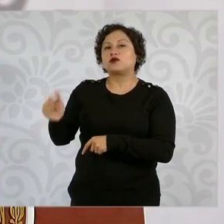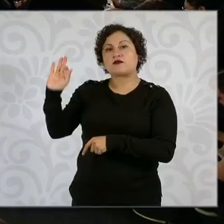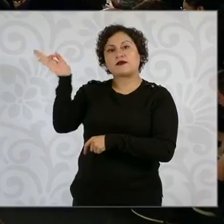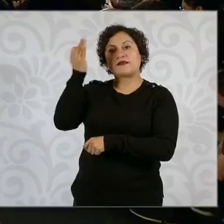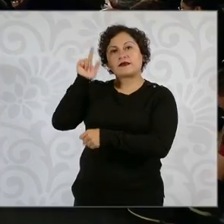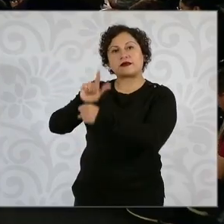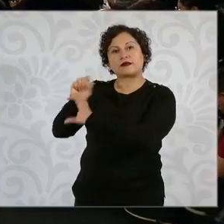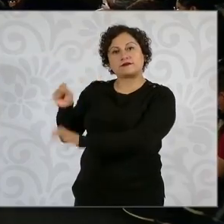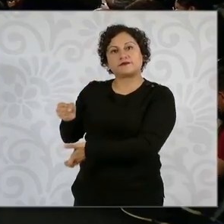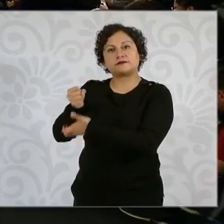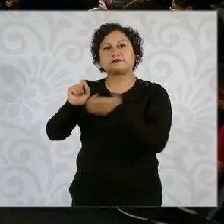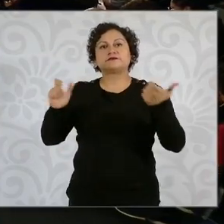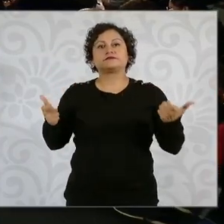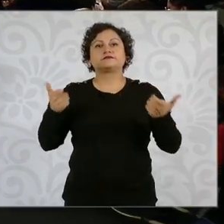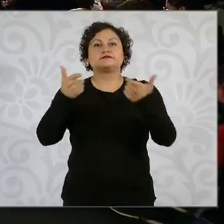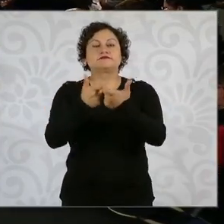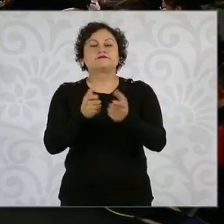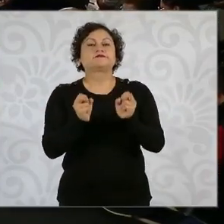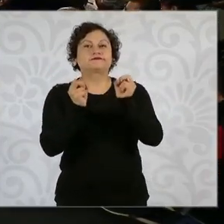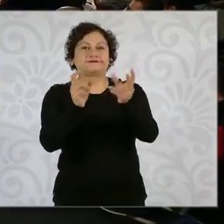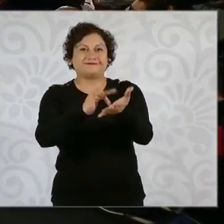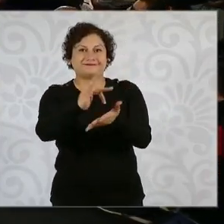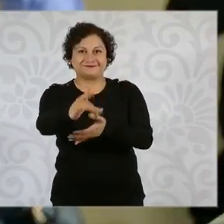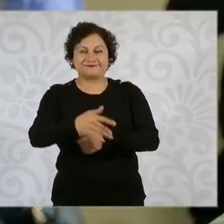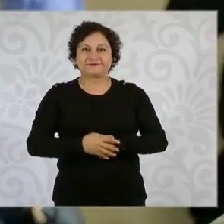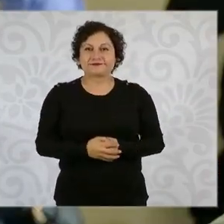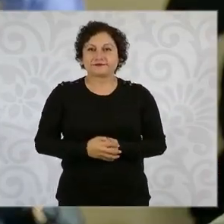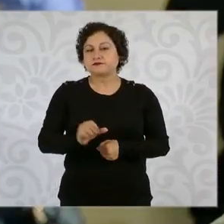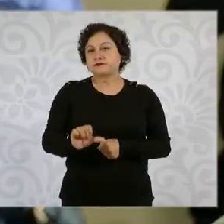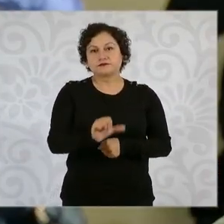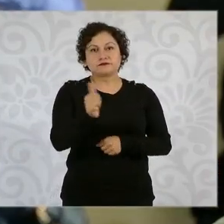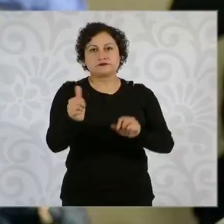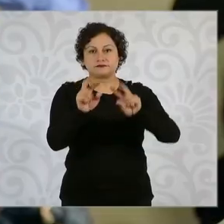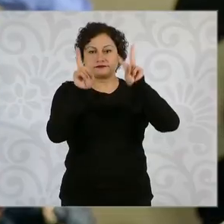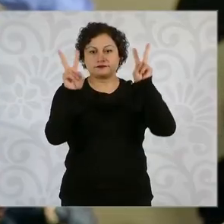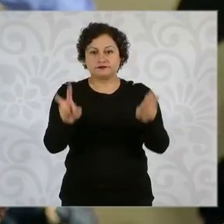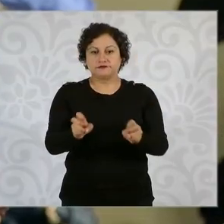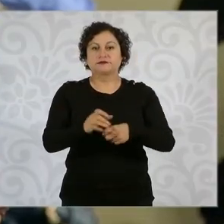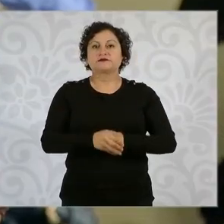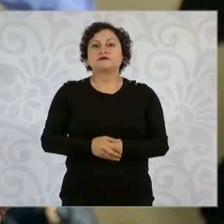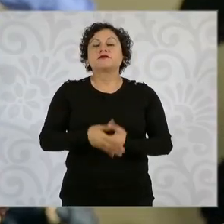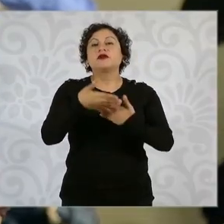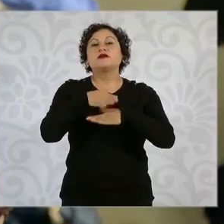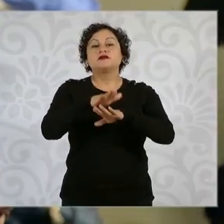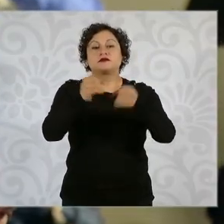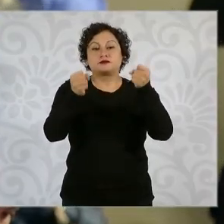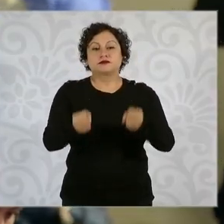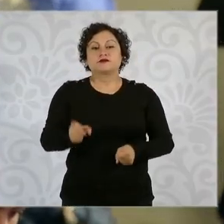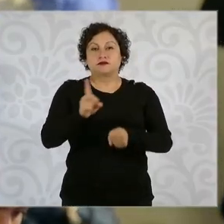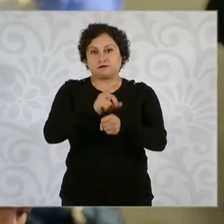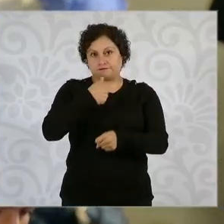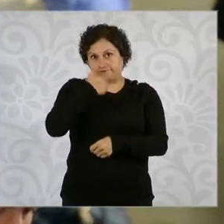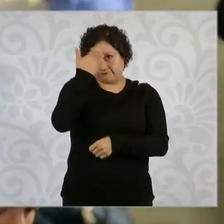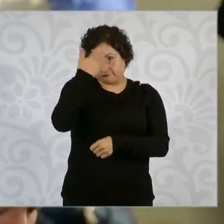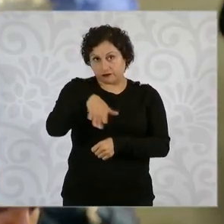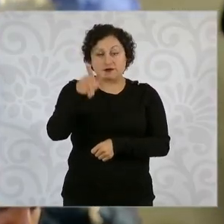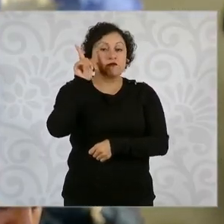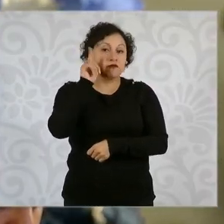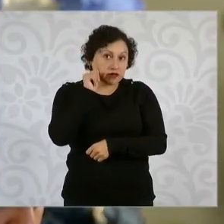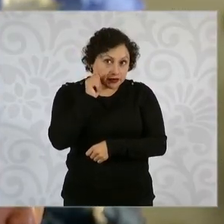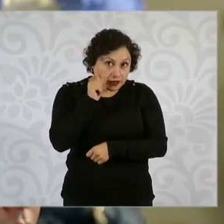Federación. Perfecto, muy bien. Y preguntarle en otro tema, justamente tema de seguridad. Sé que el día de mañana